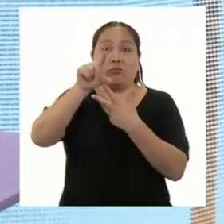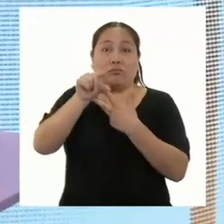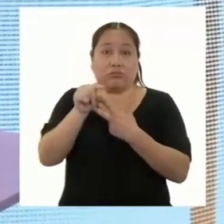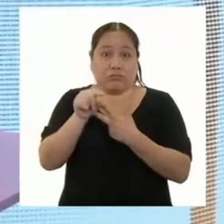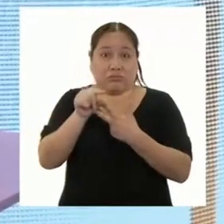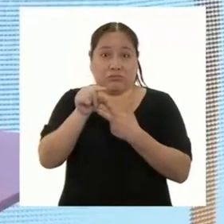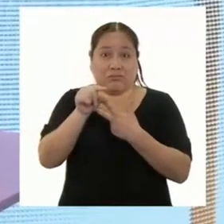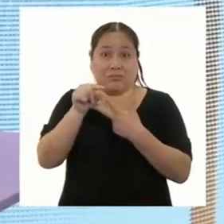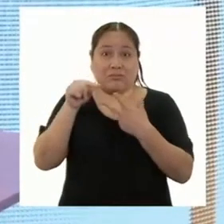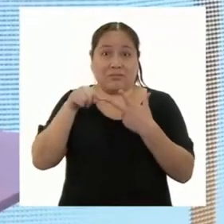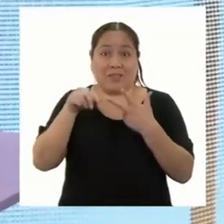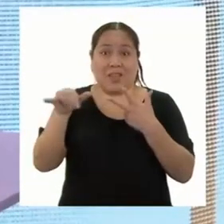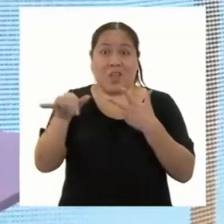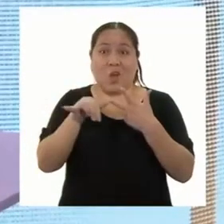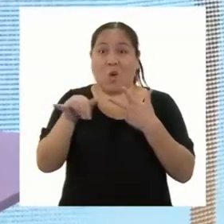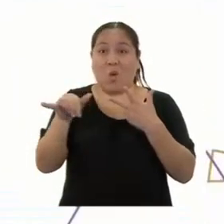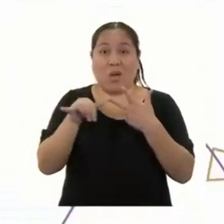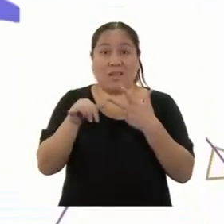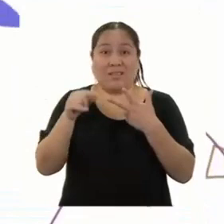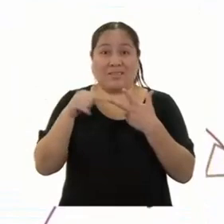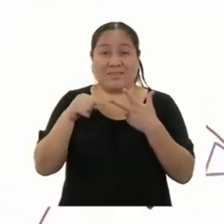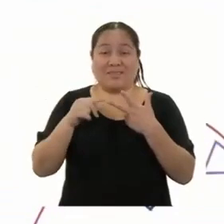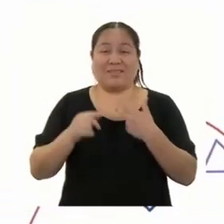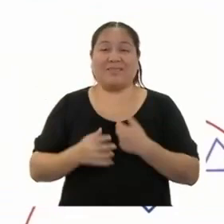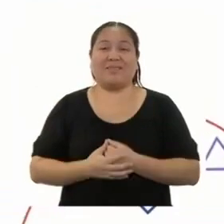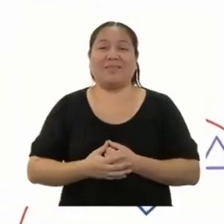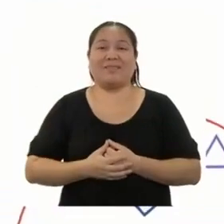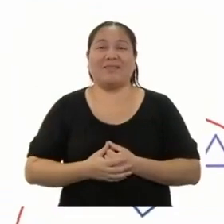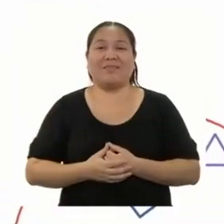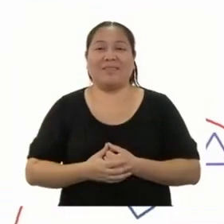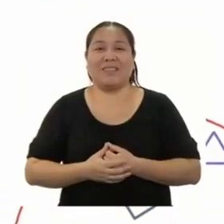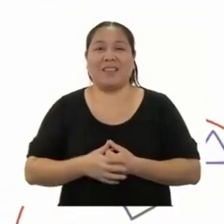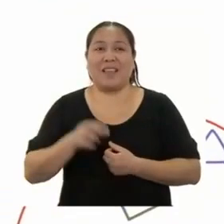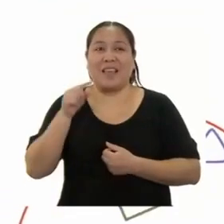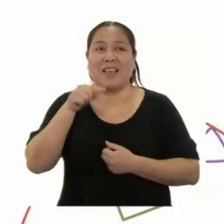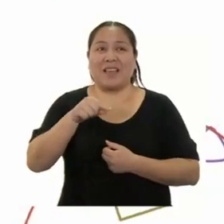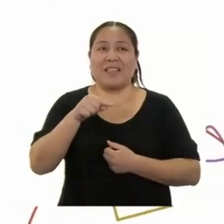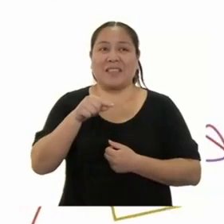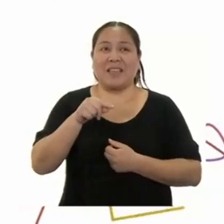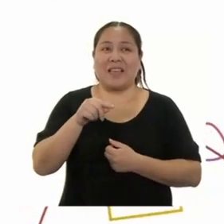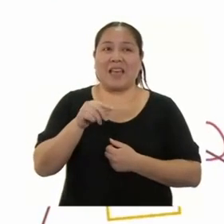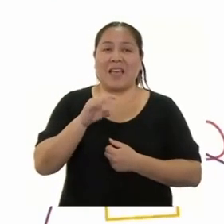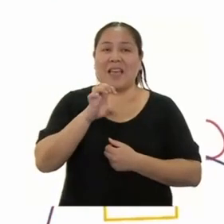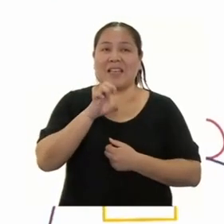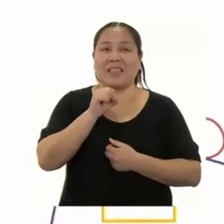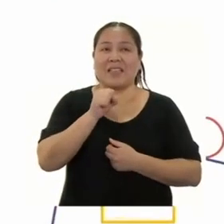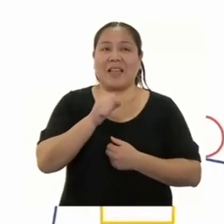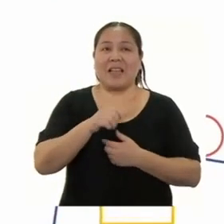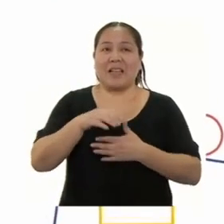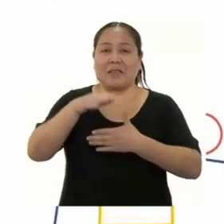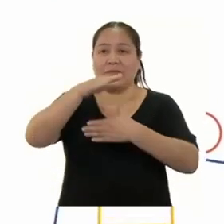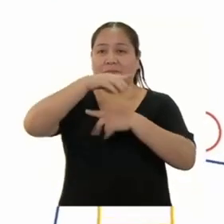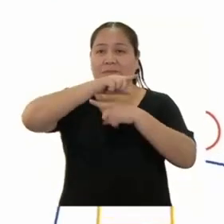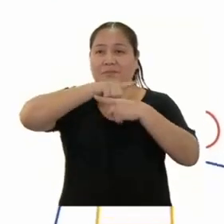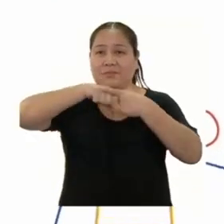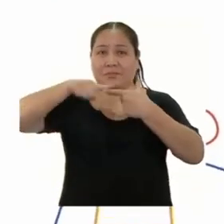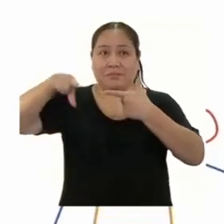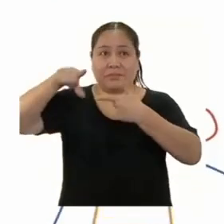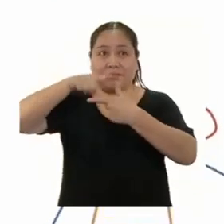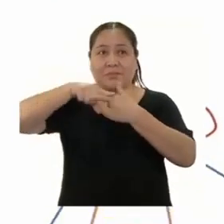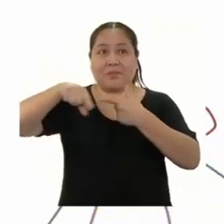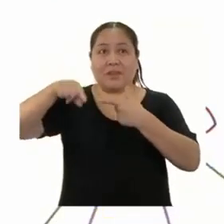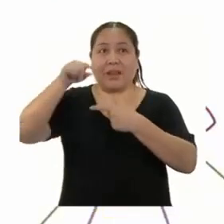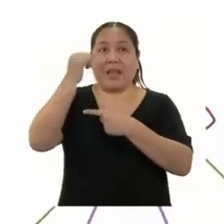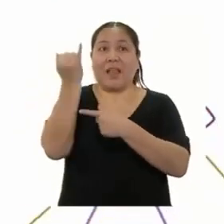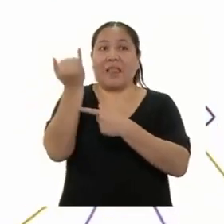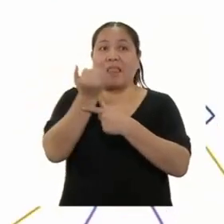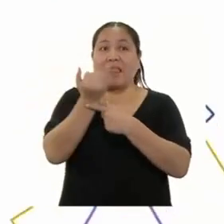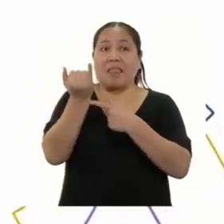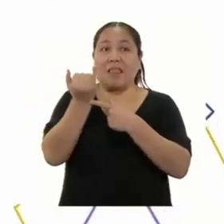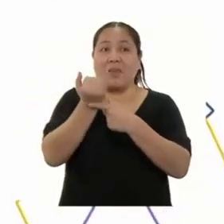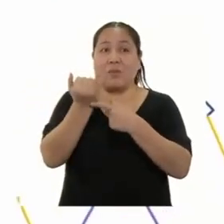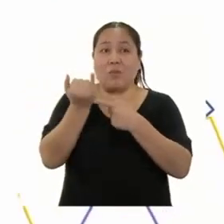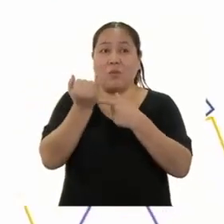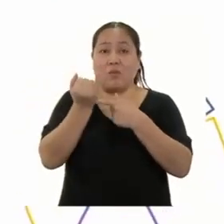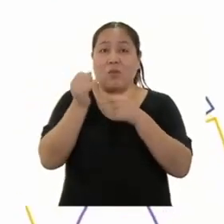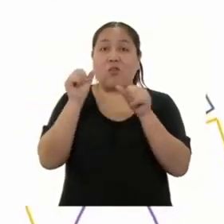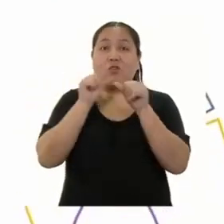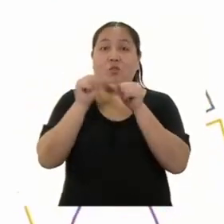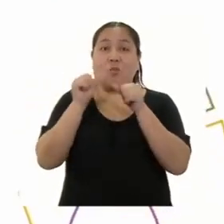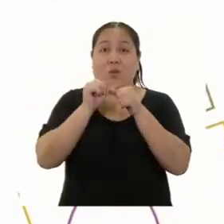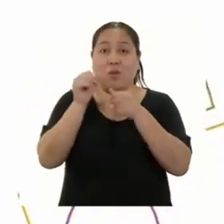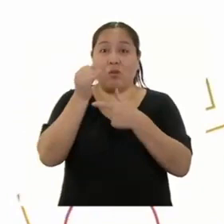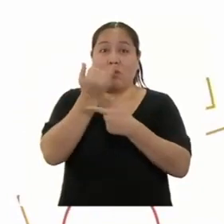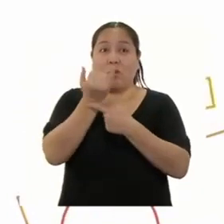y mantener tal cual. La escala es el cociente entre la medida lineal representada en el dibujo de un determinado